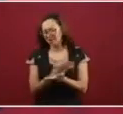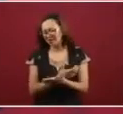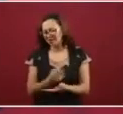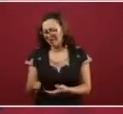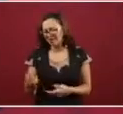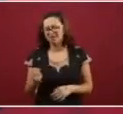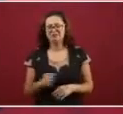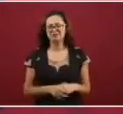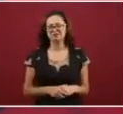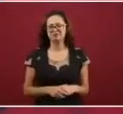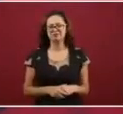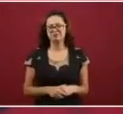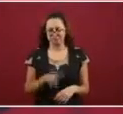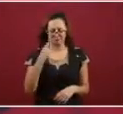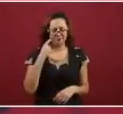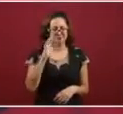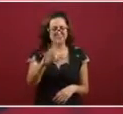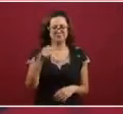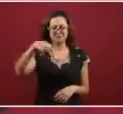en la Ciudad de México